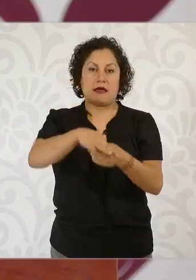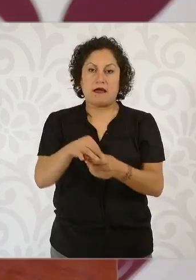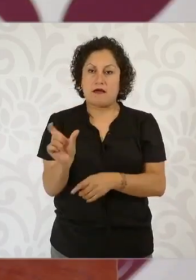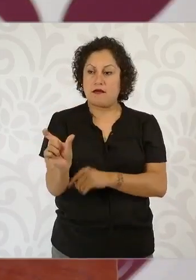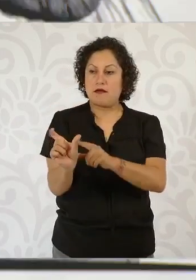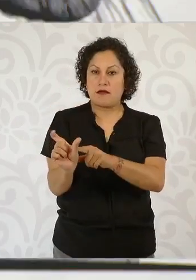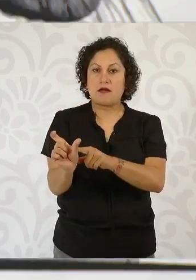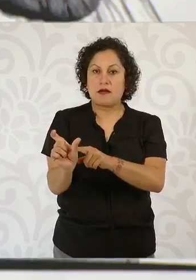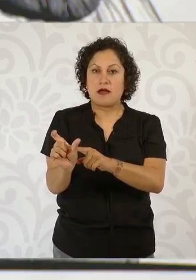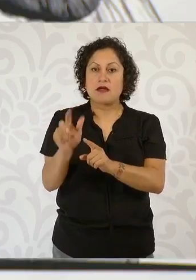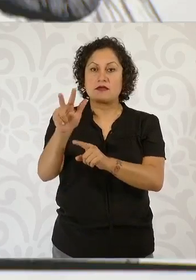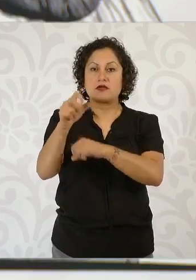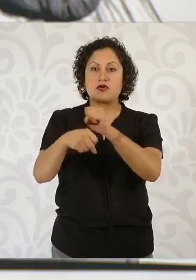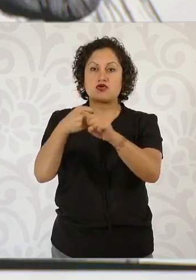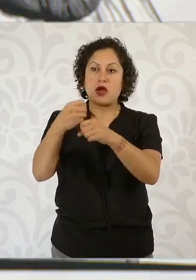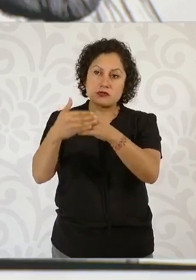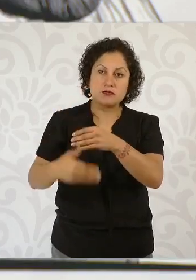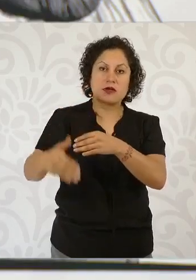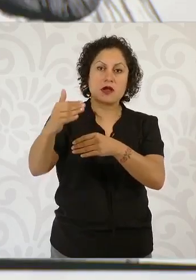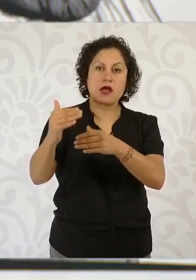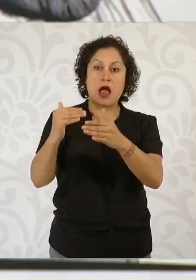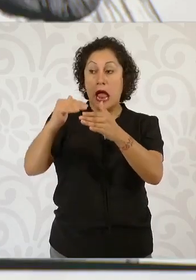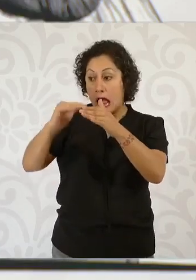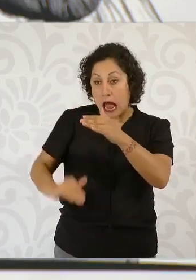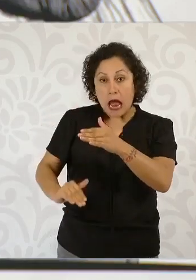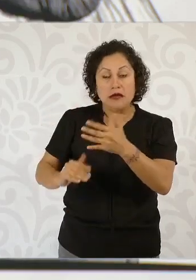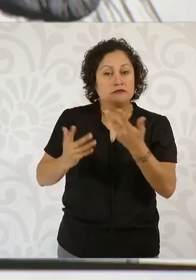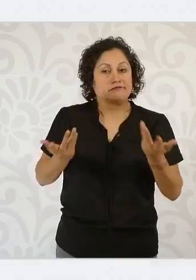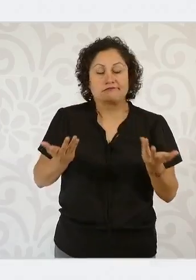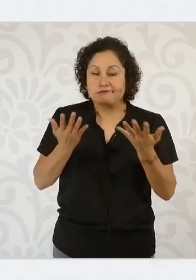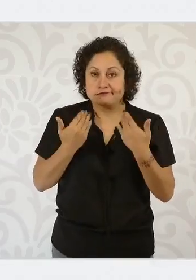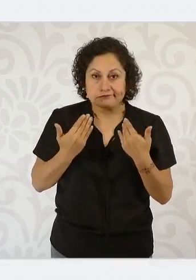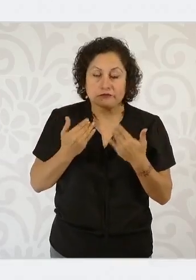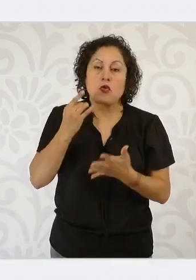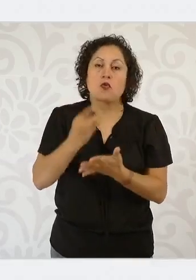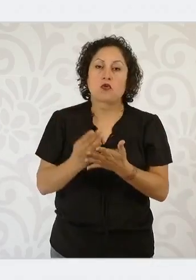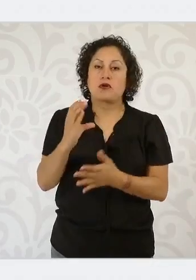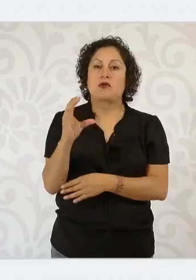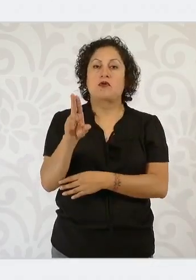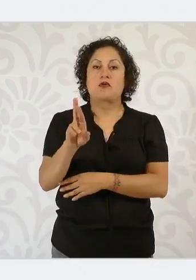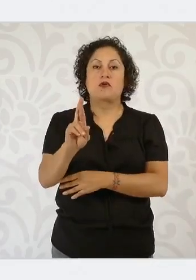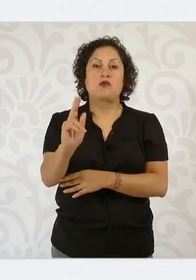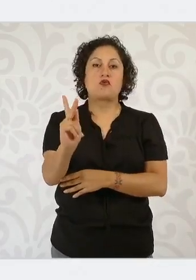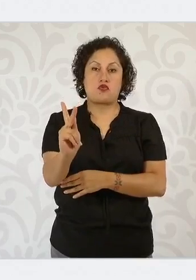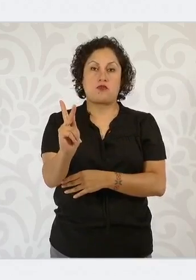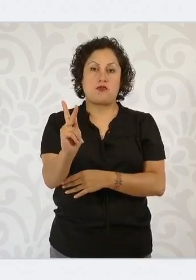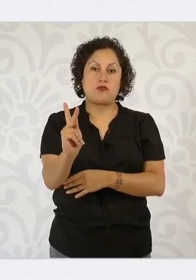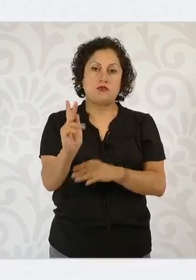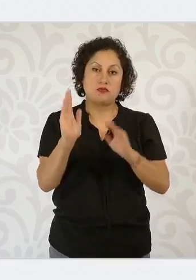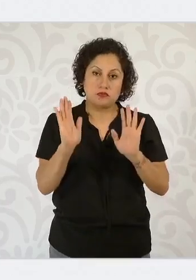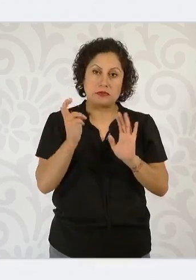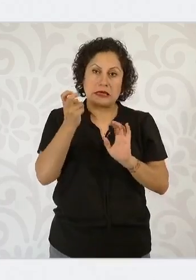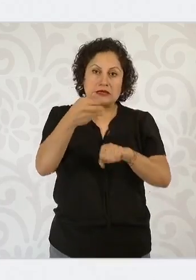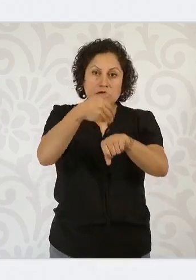los 18 años. Lo que tenemos es el CURP, que es lo que nos identifica a todos, es el número